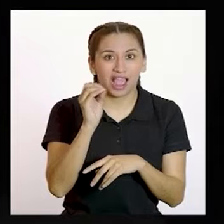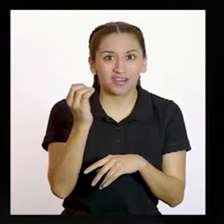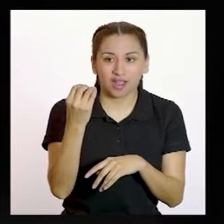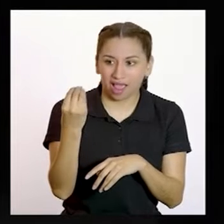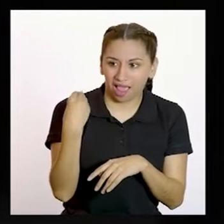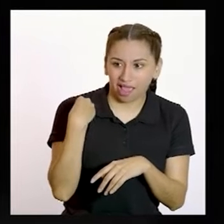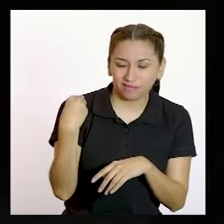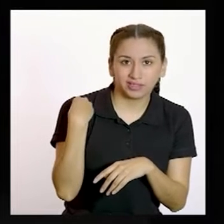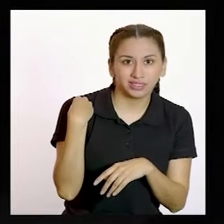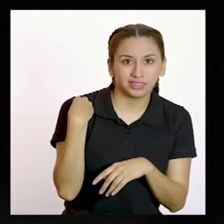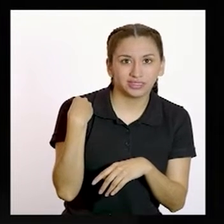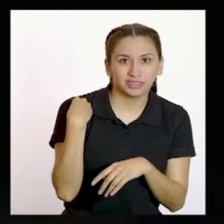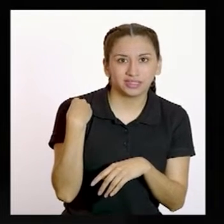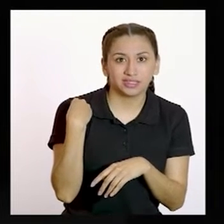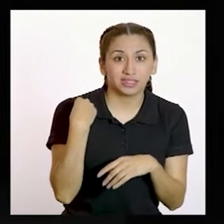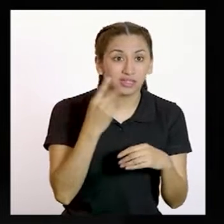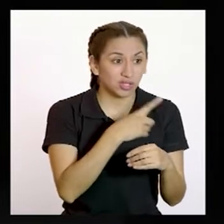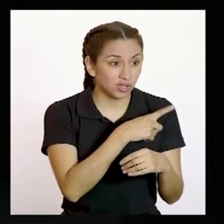Cerrón me avisó.